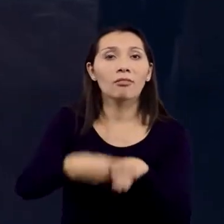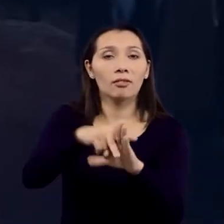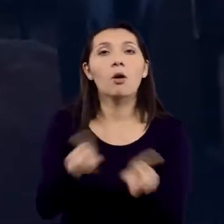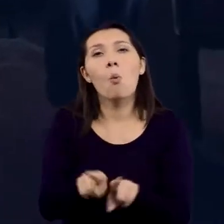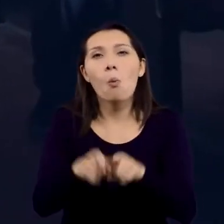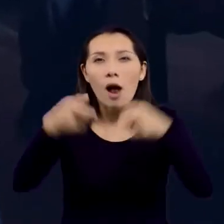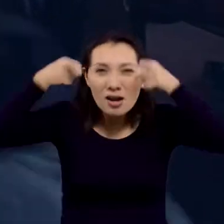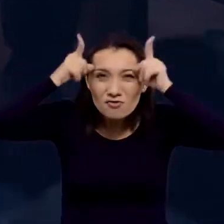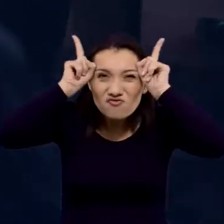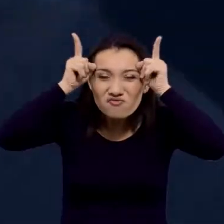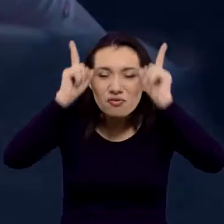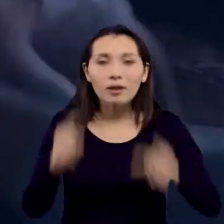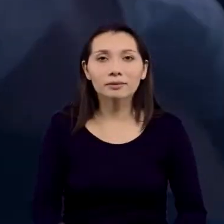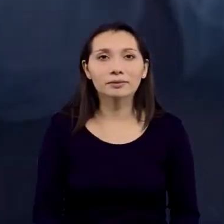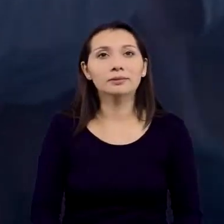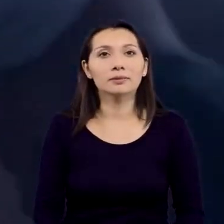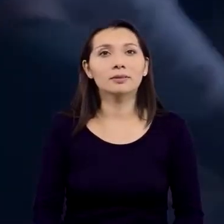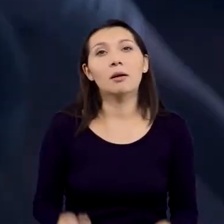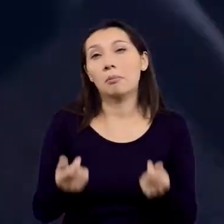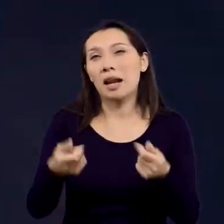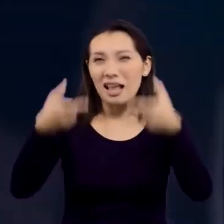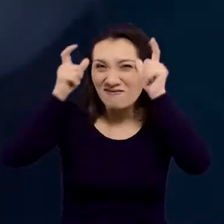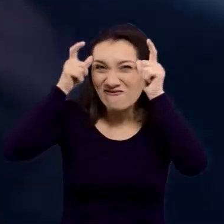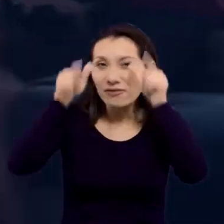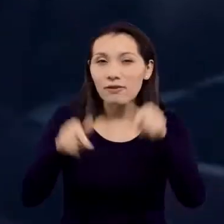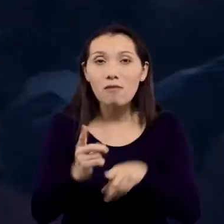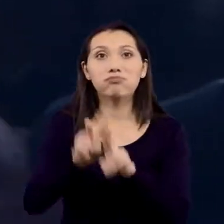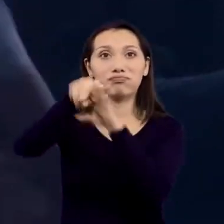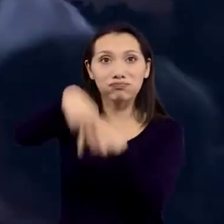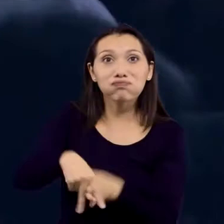Es que es el tarro mecánico. Como el tarro mecánico, pero este es el caballo mecánico.